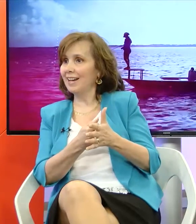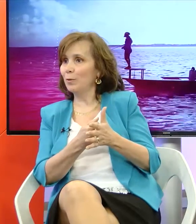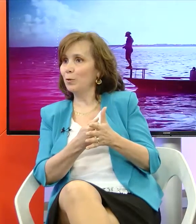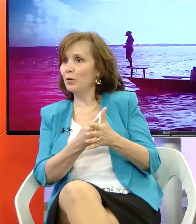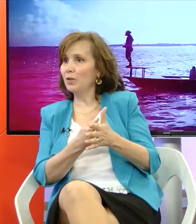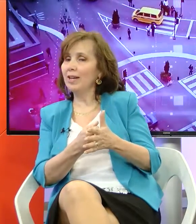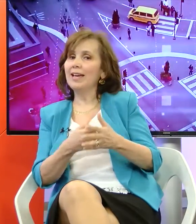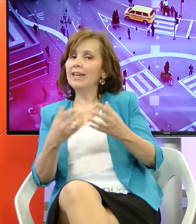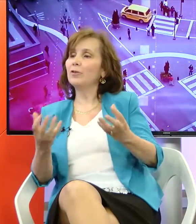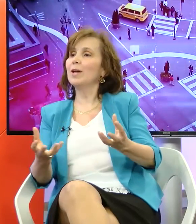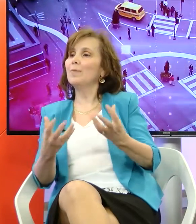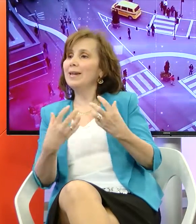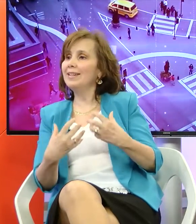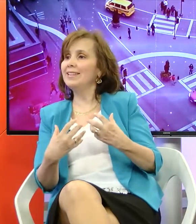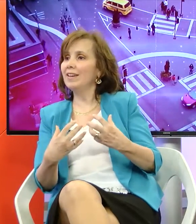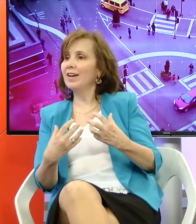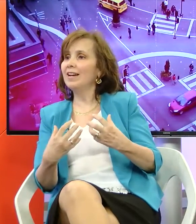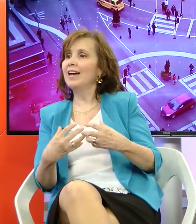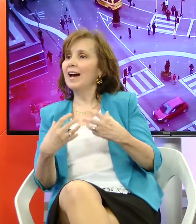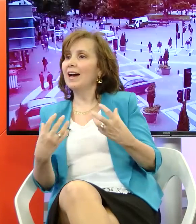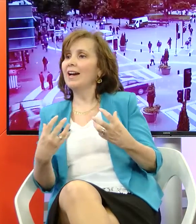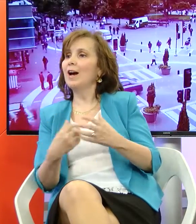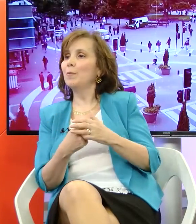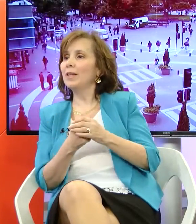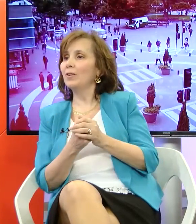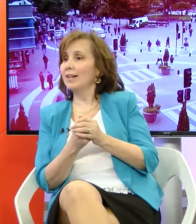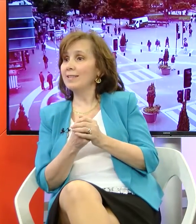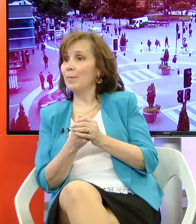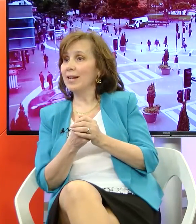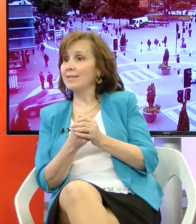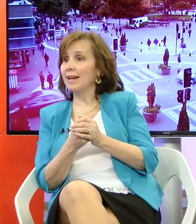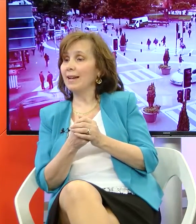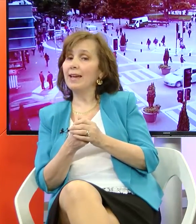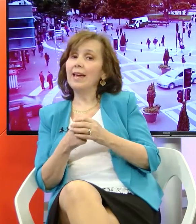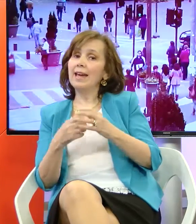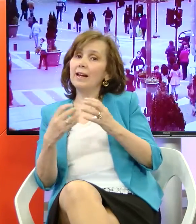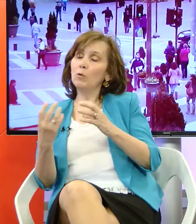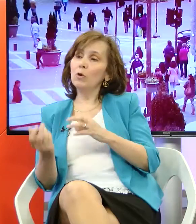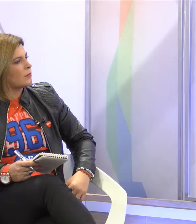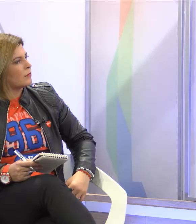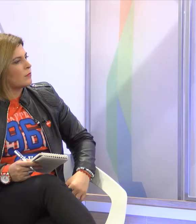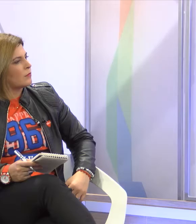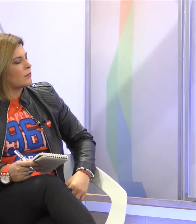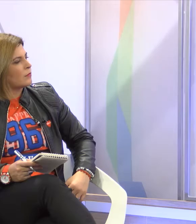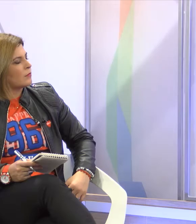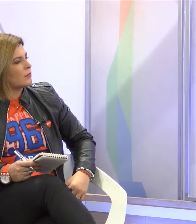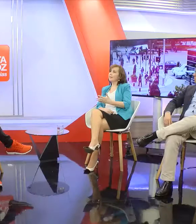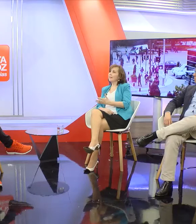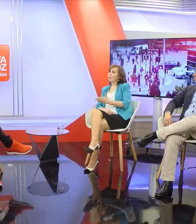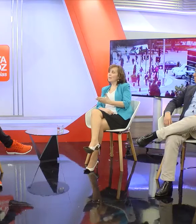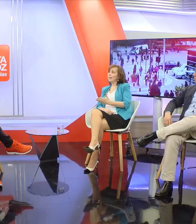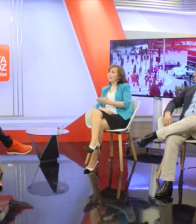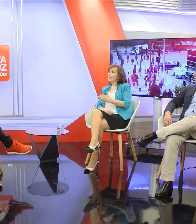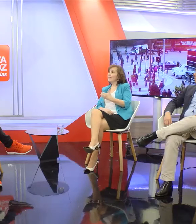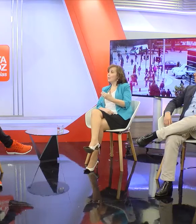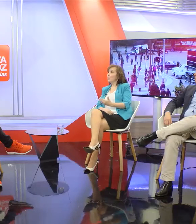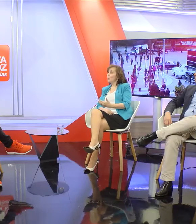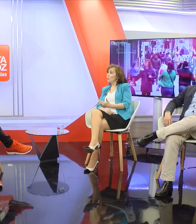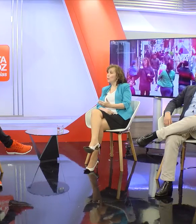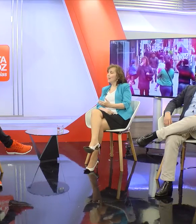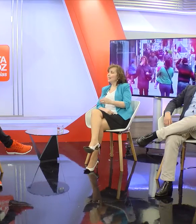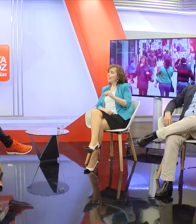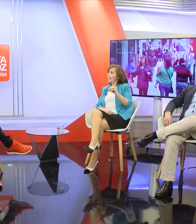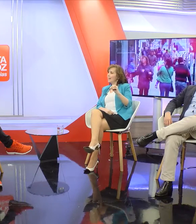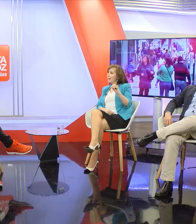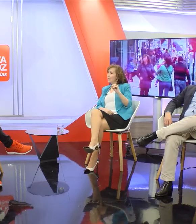entregar la glucosa y eso también lleva a aumento de la glicemia en la sangre. En algunos casos, como es lo que se denomina la diabetes tipo